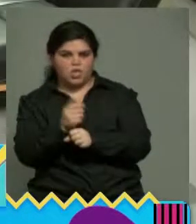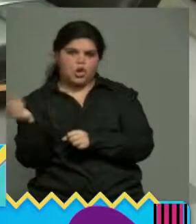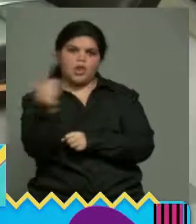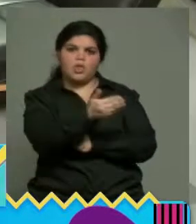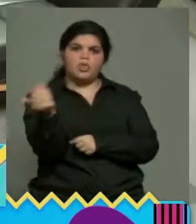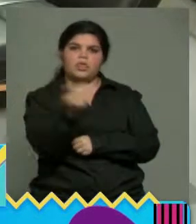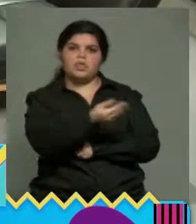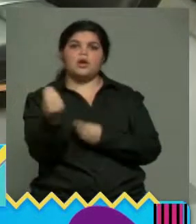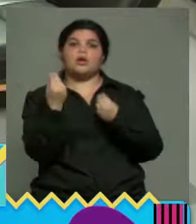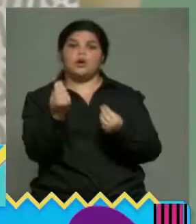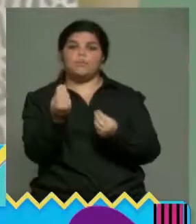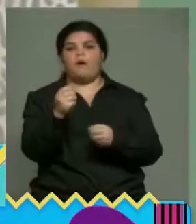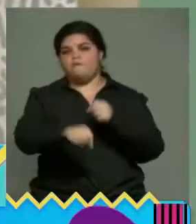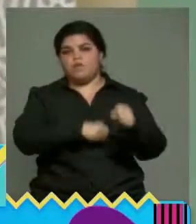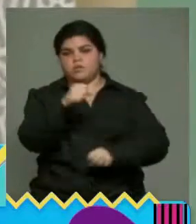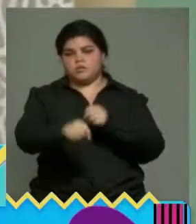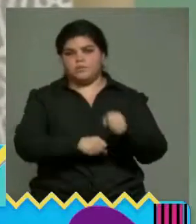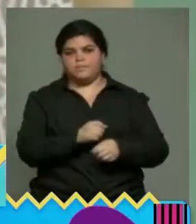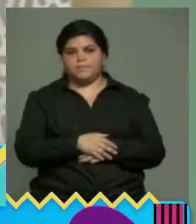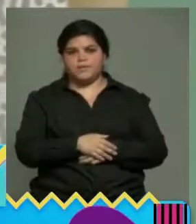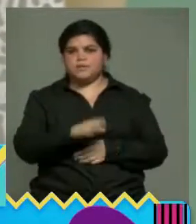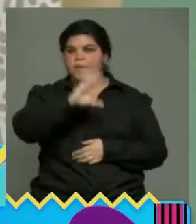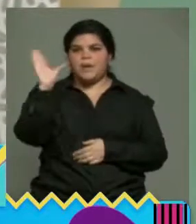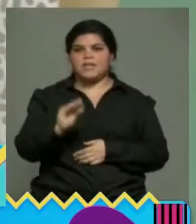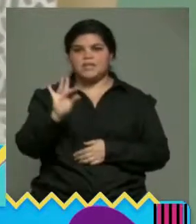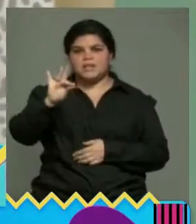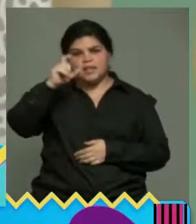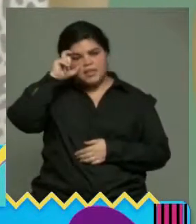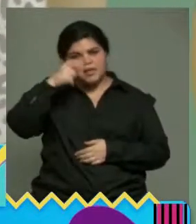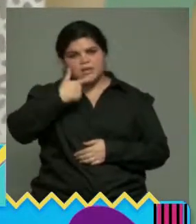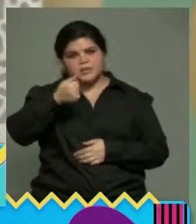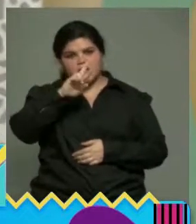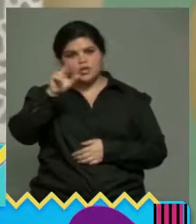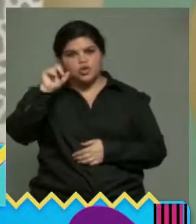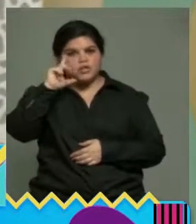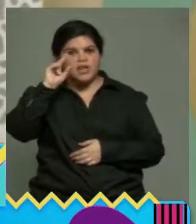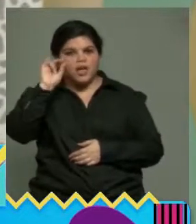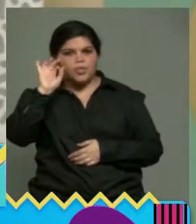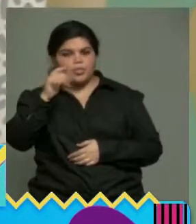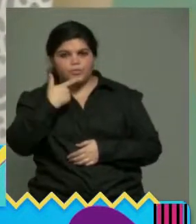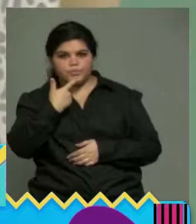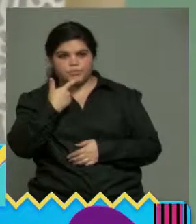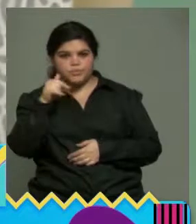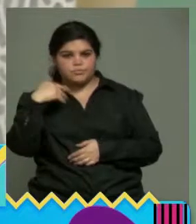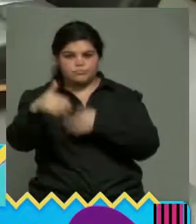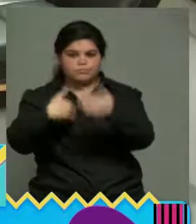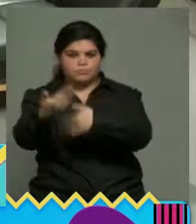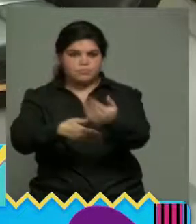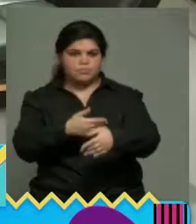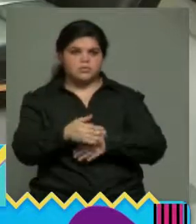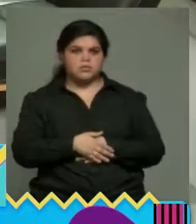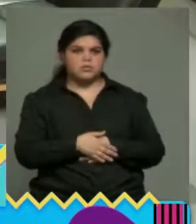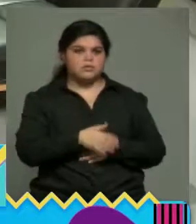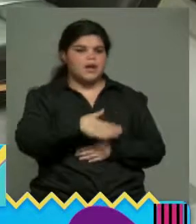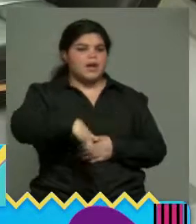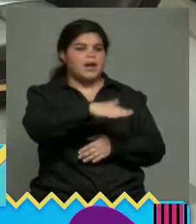Ahora, yo tengo como último antecedente la bicicenda de la calle Juan B. Justo, que no está más. Esa se sacó